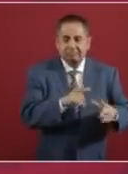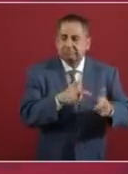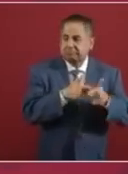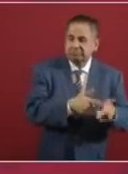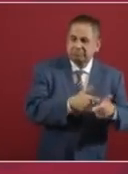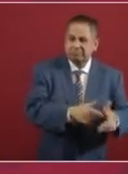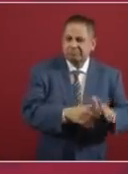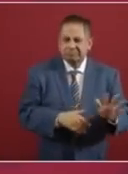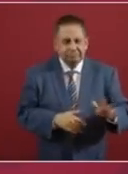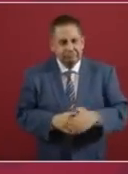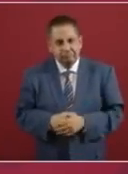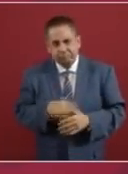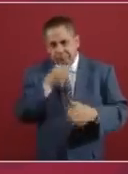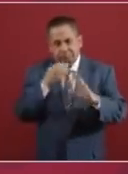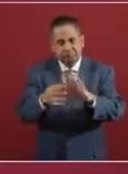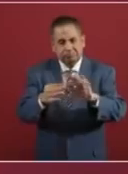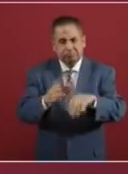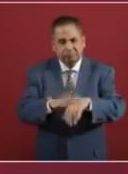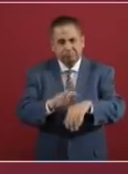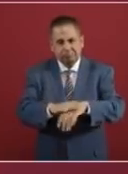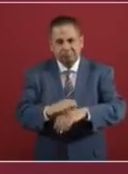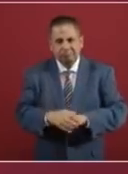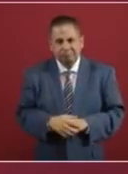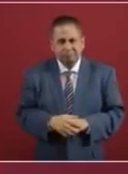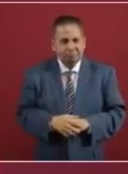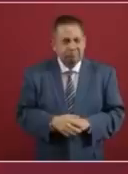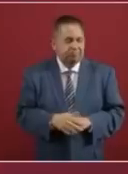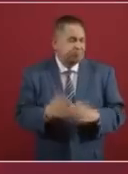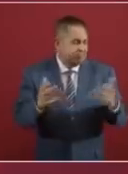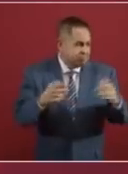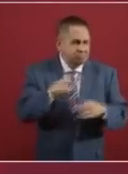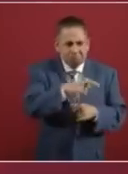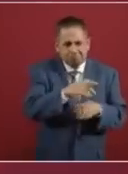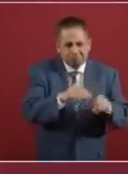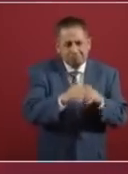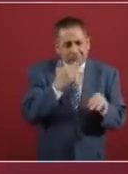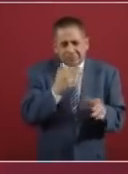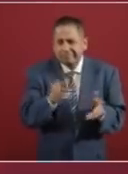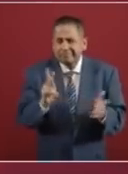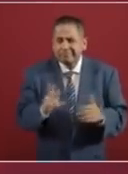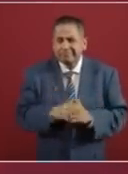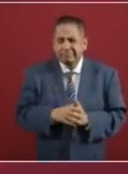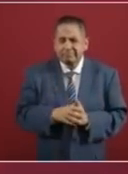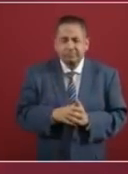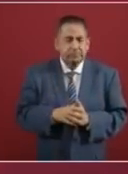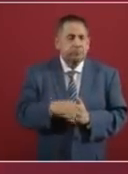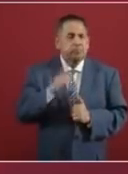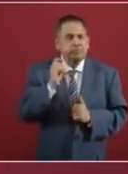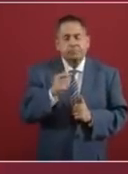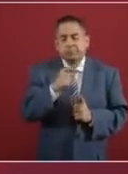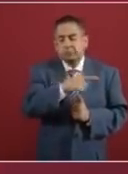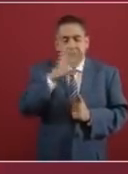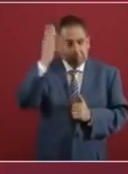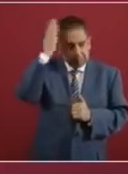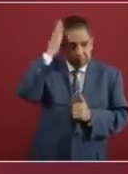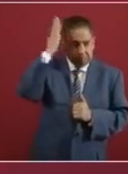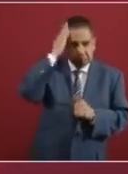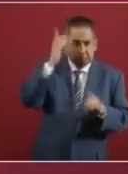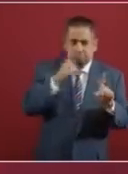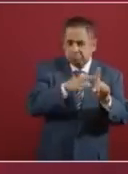que dicho sea de paso, son legítimas. El que sean